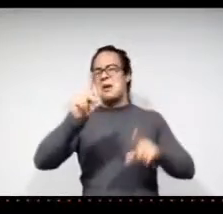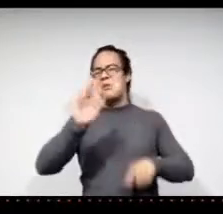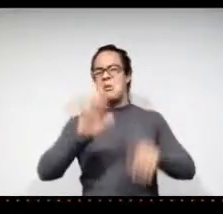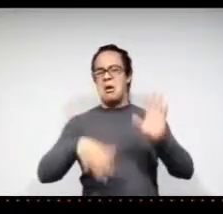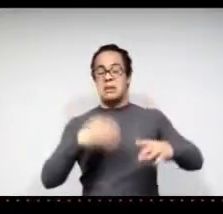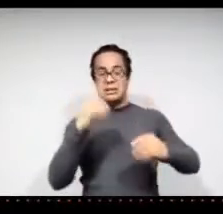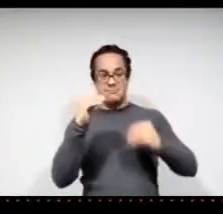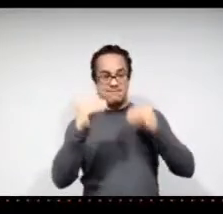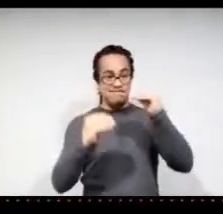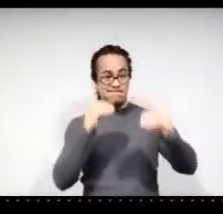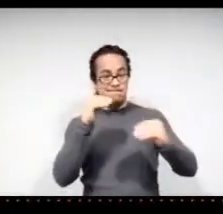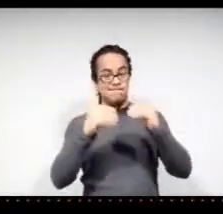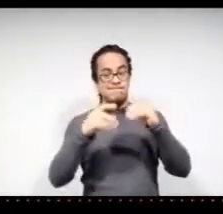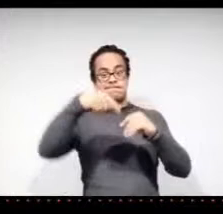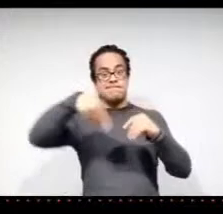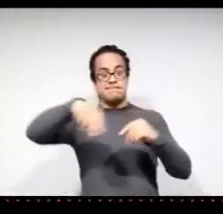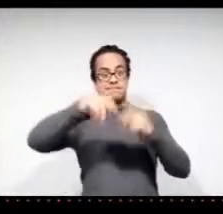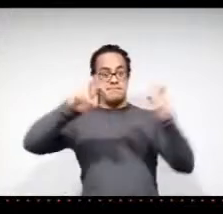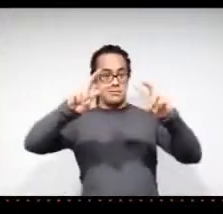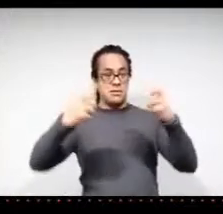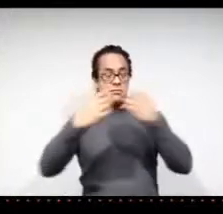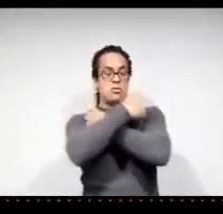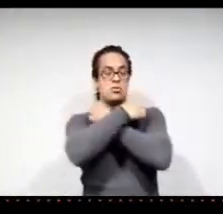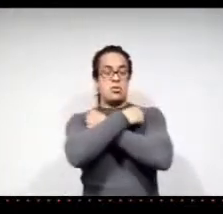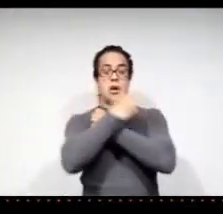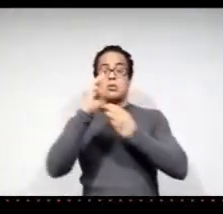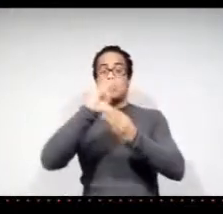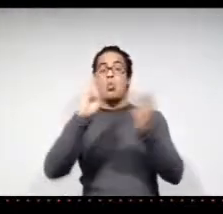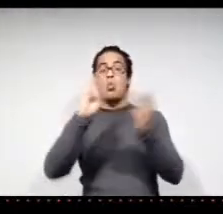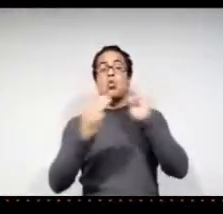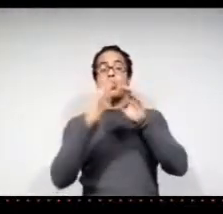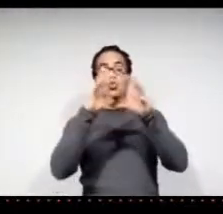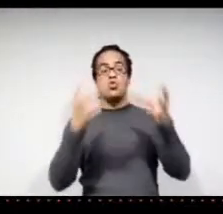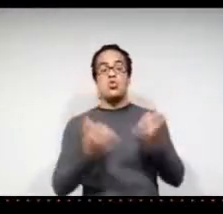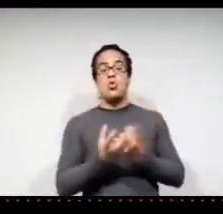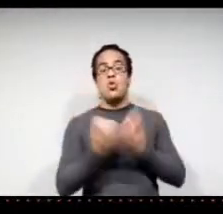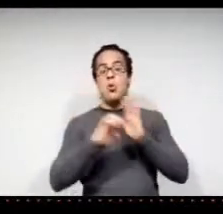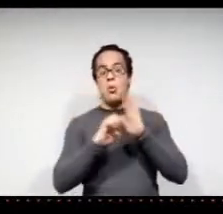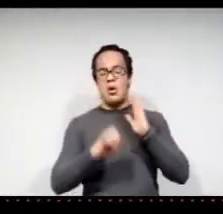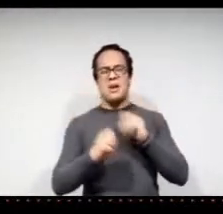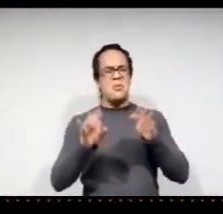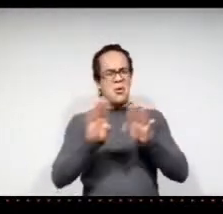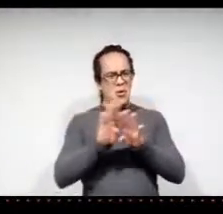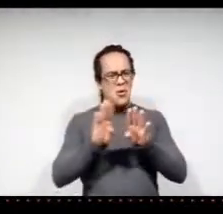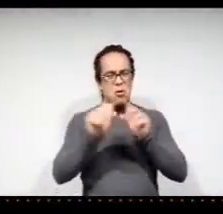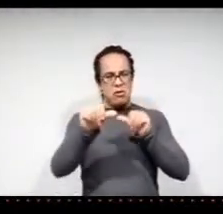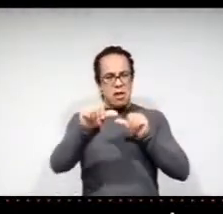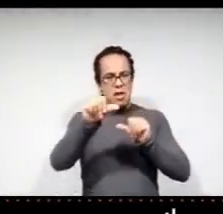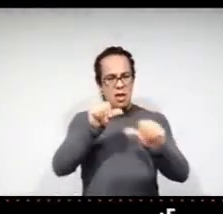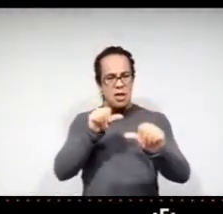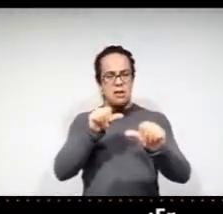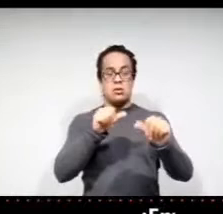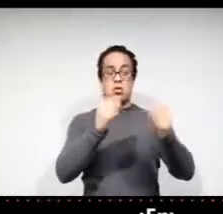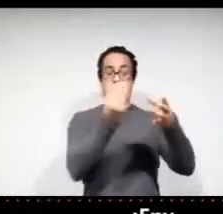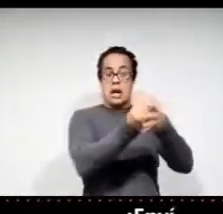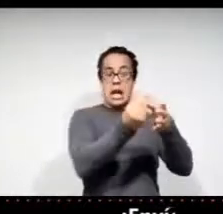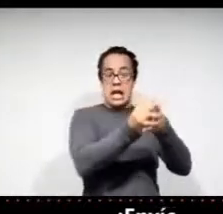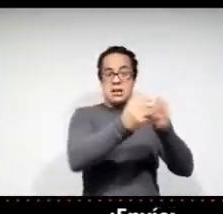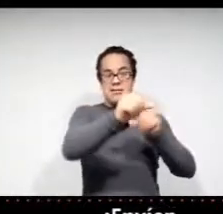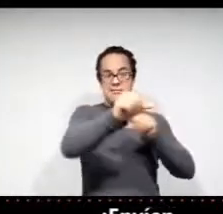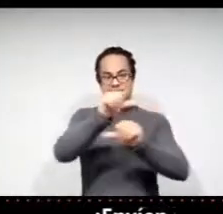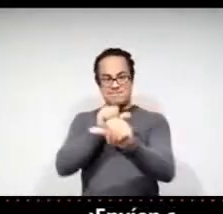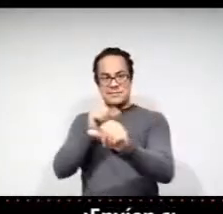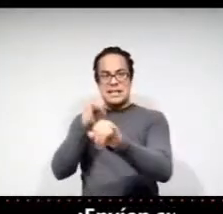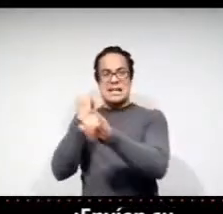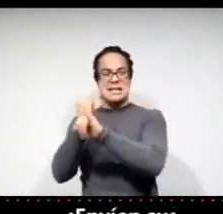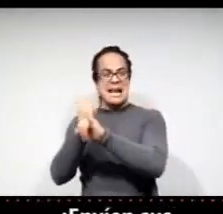tenemos en las agendas educativas del mundo es cómo sustituimos lo presencial desde lo virtual, dado que